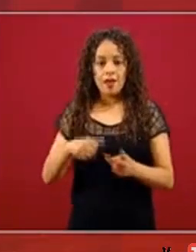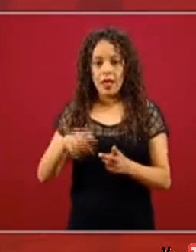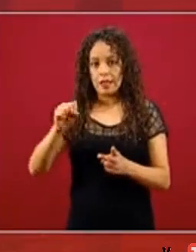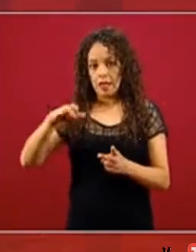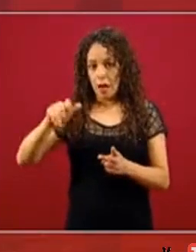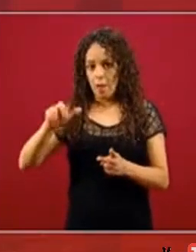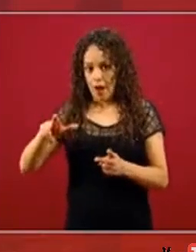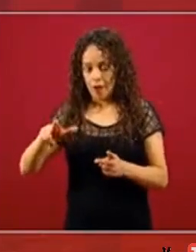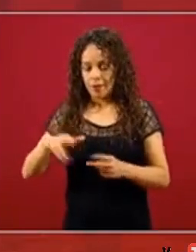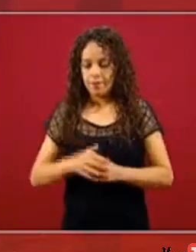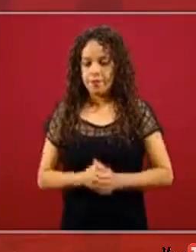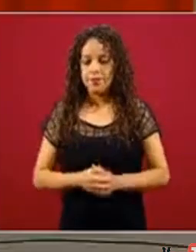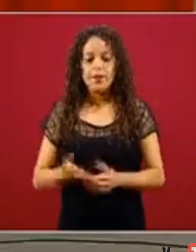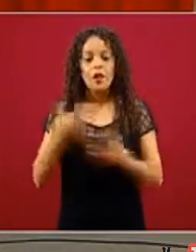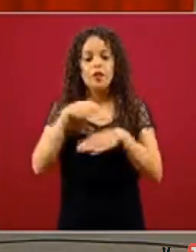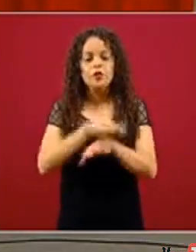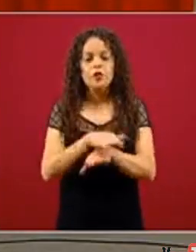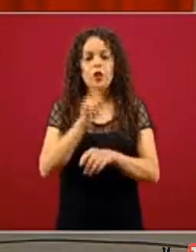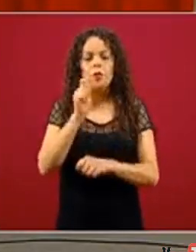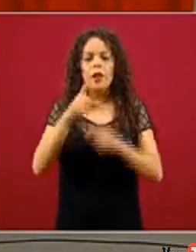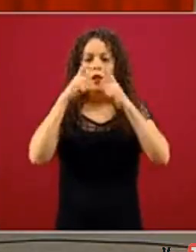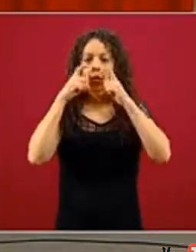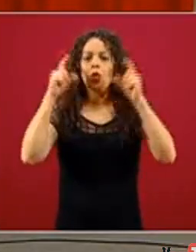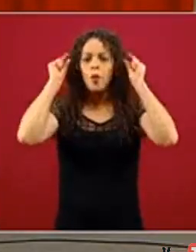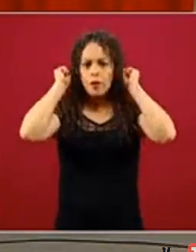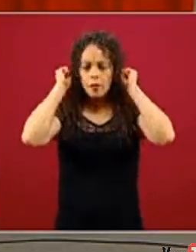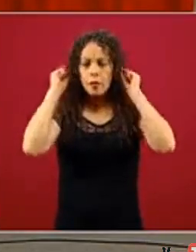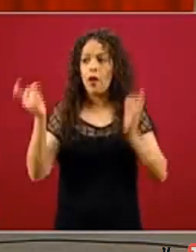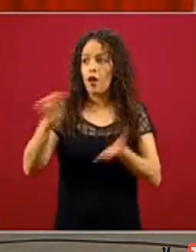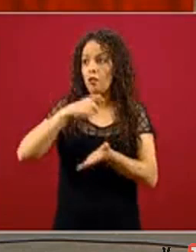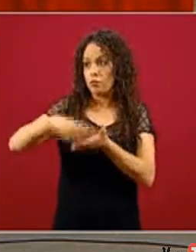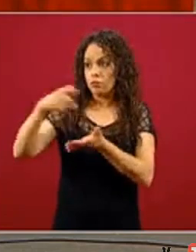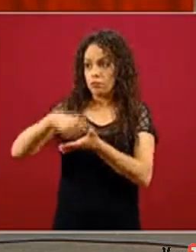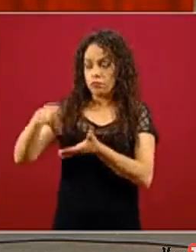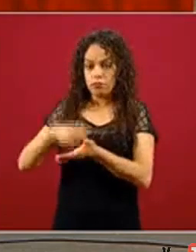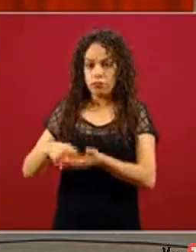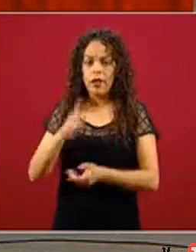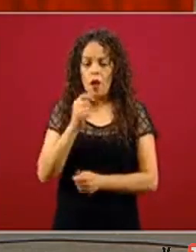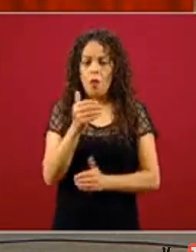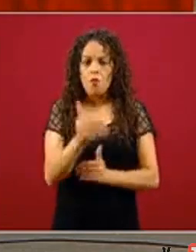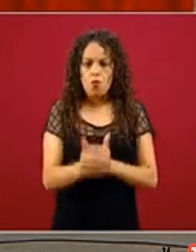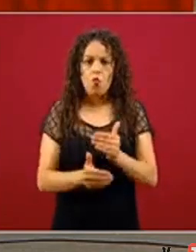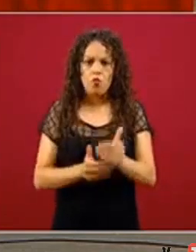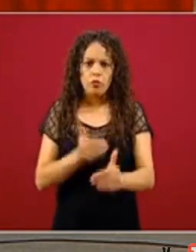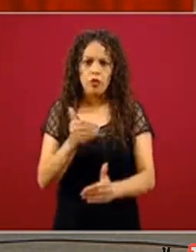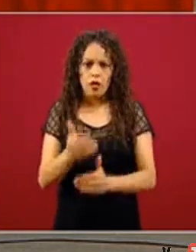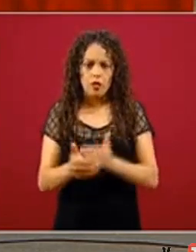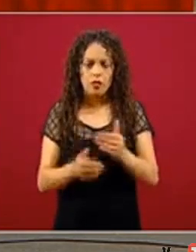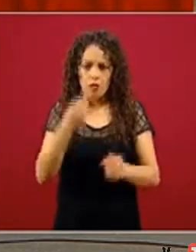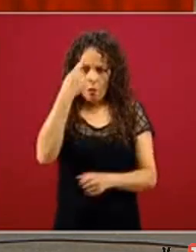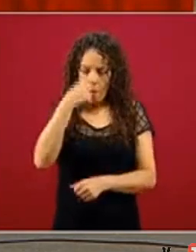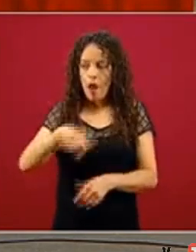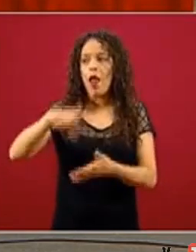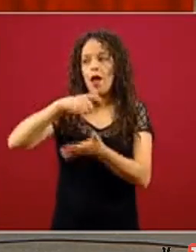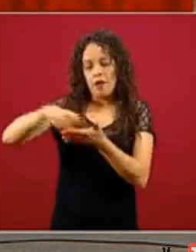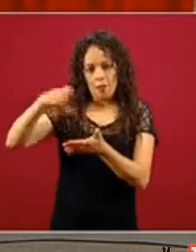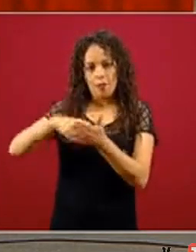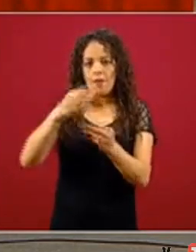Sobre cubrebocas, las adquisiciones tienen un proceso continuo de todos los insumos para la salud. Las que se han